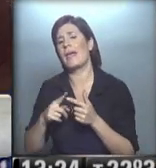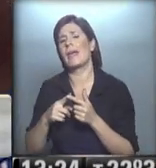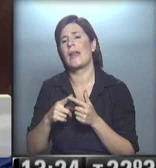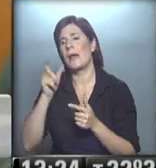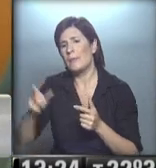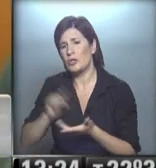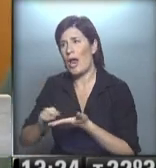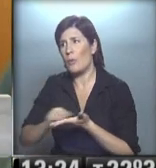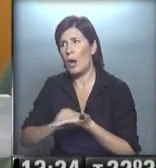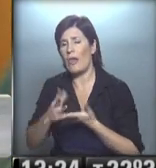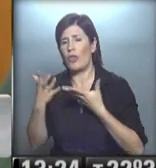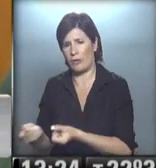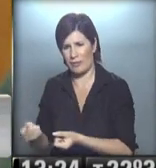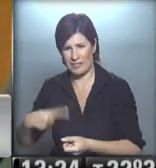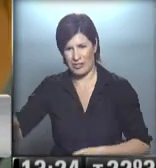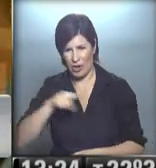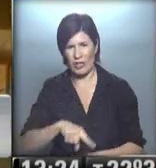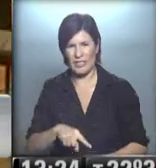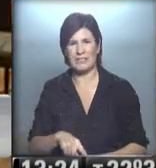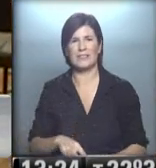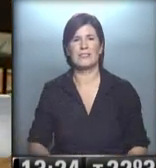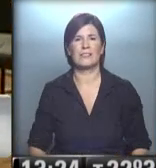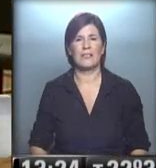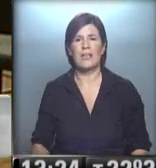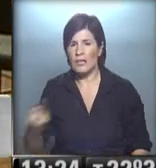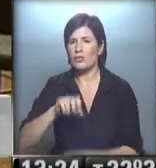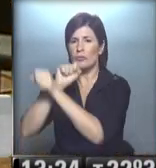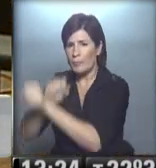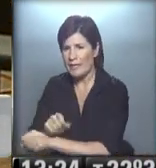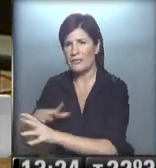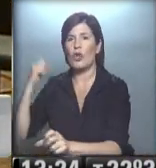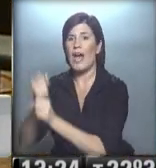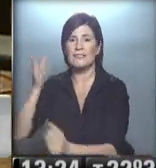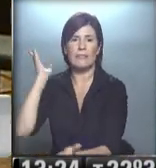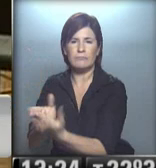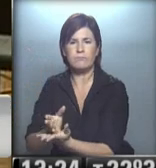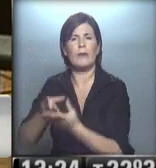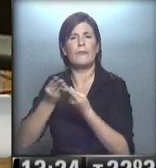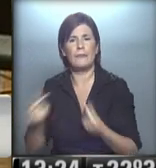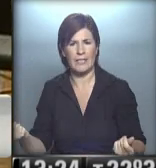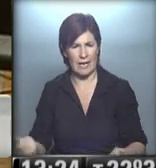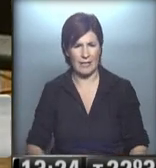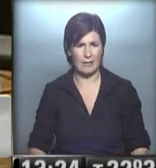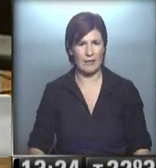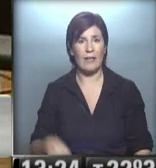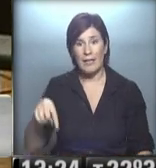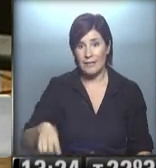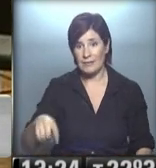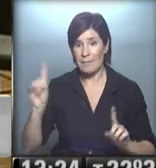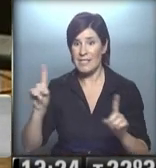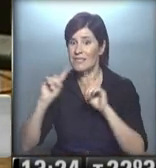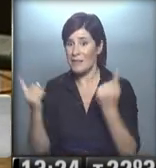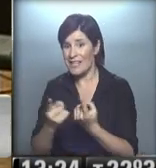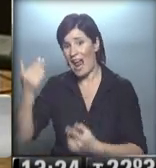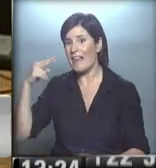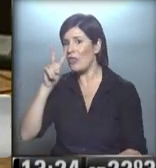que esperarán en la cárcel la sentencia definitiva. En esta sala, donde en 2012 se consumó la impunidad, otro tribunal conformado